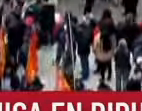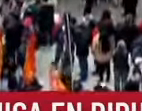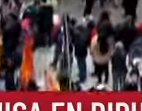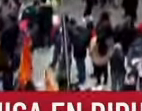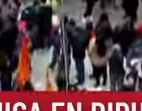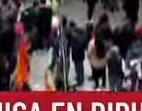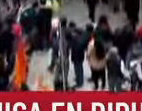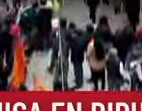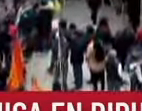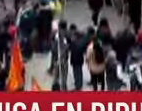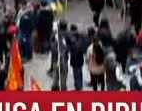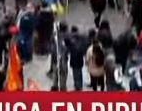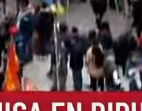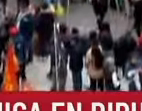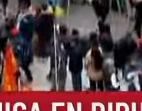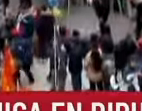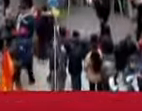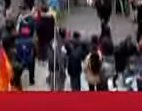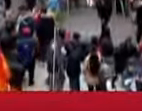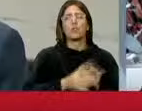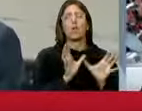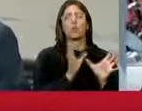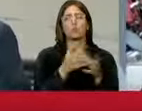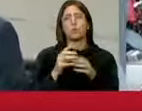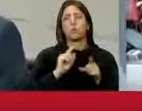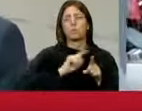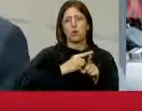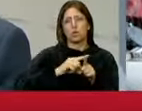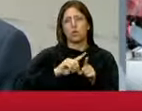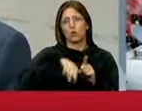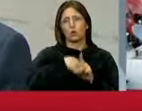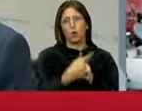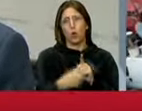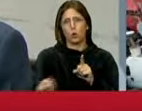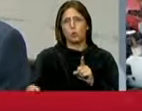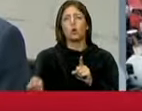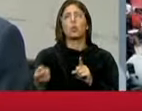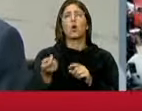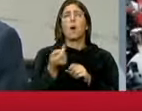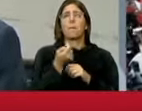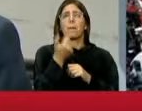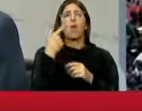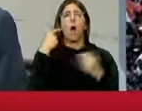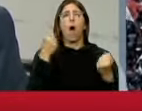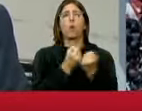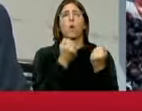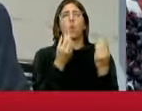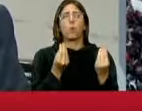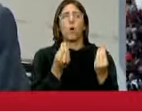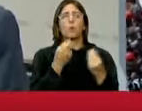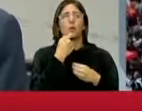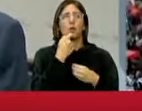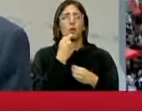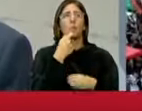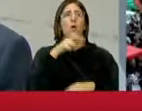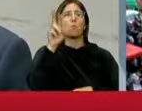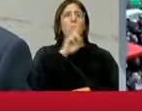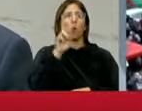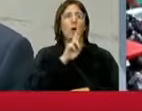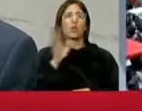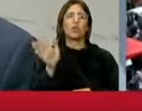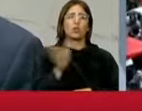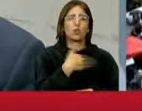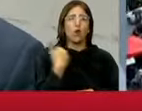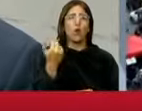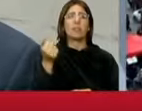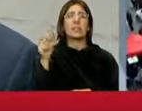Cuando empiece a caer la noche, algunos van a querer pudrirla. Igualmente vamos a tener jornadas, como decían ustedes, ¿no?